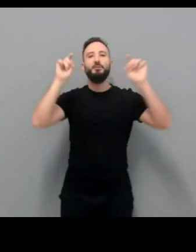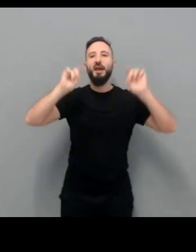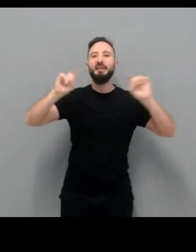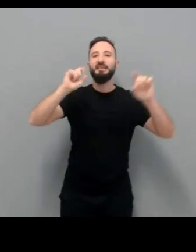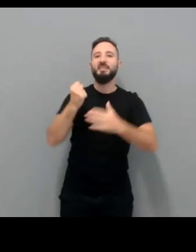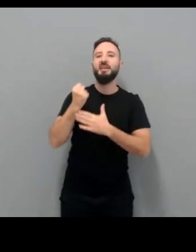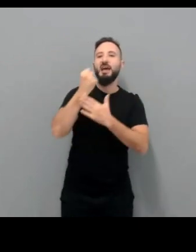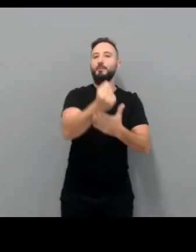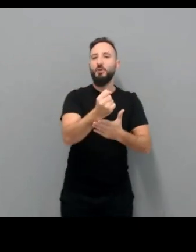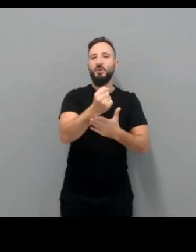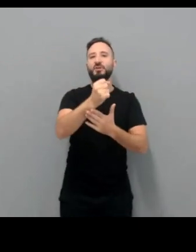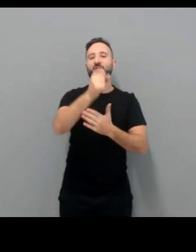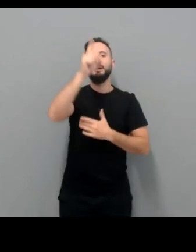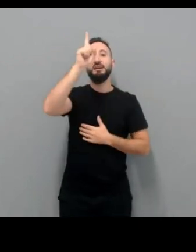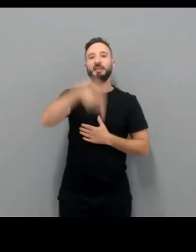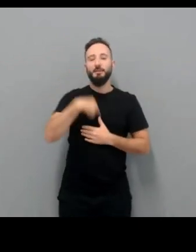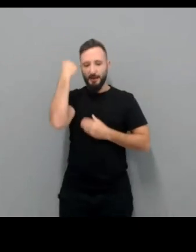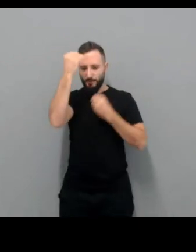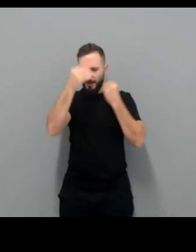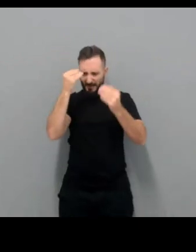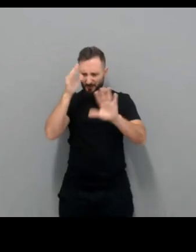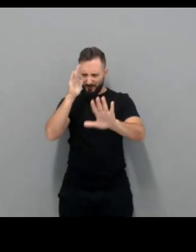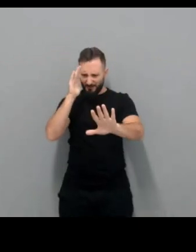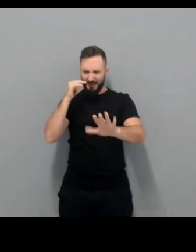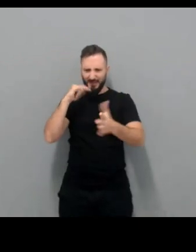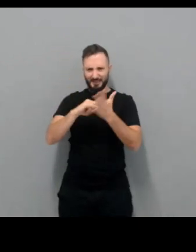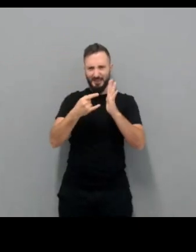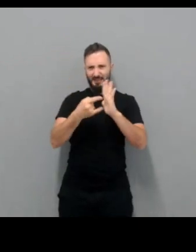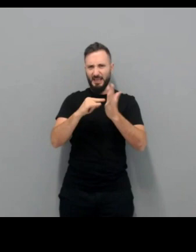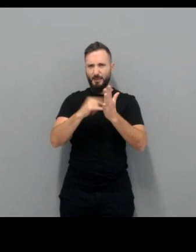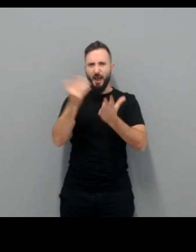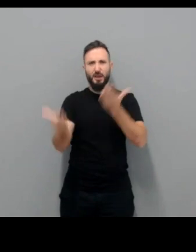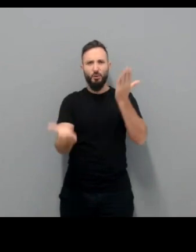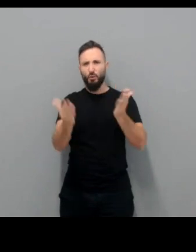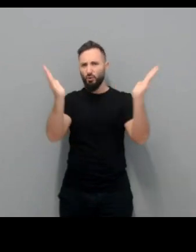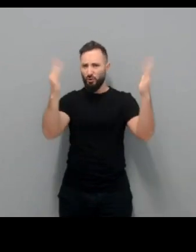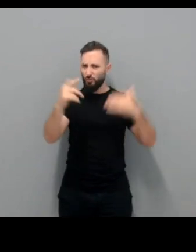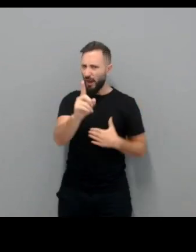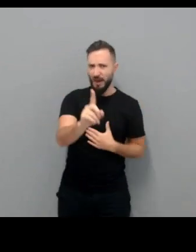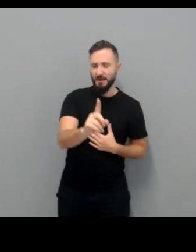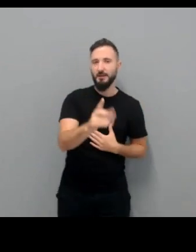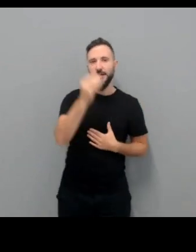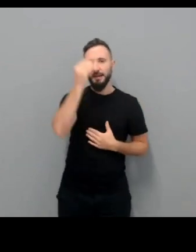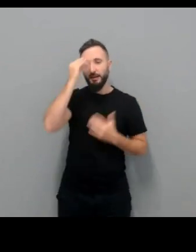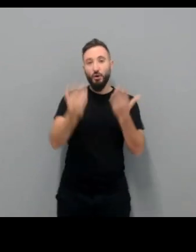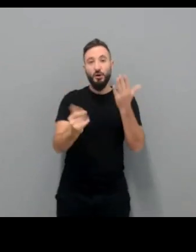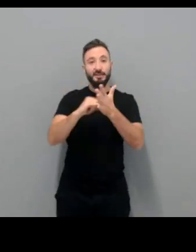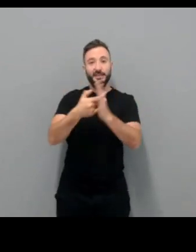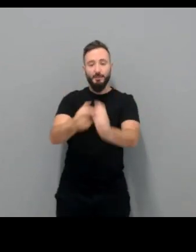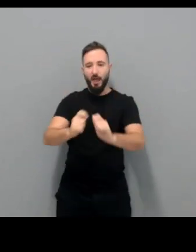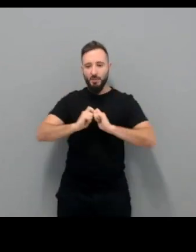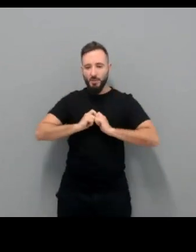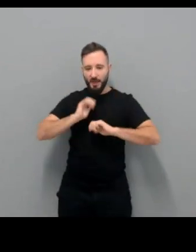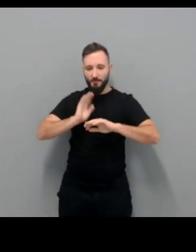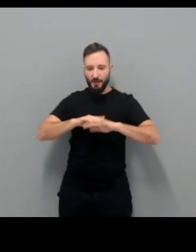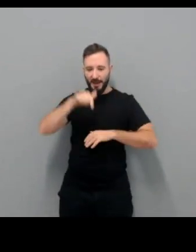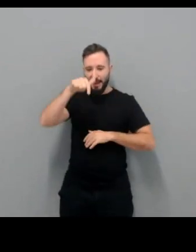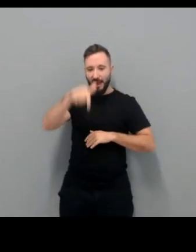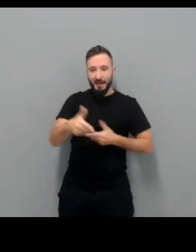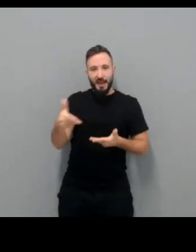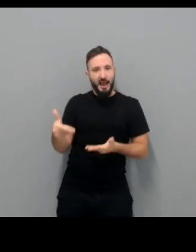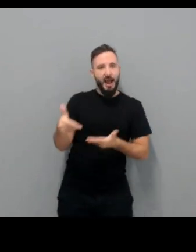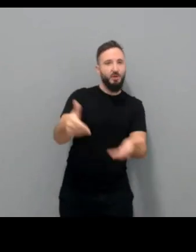la CA. He pensado mejor y no creo que el sistema sea injusto. Creo que el sistema me ha llevado a estar donde más puedo